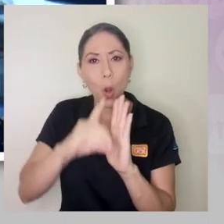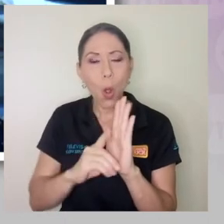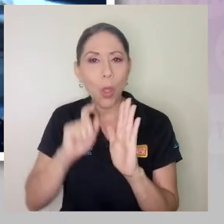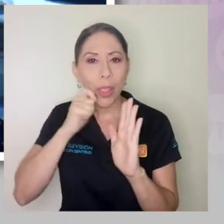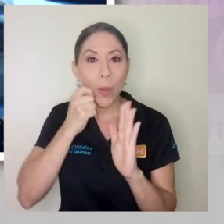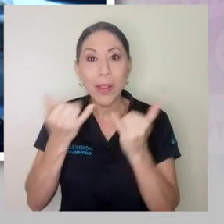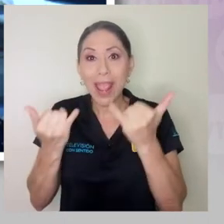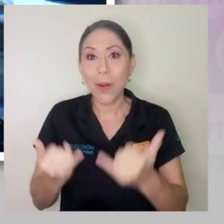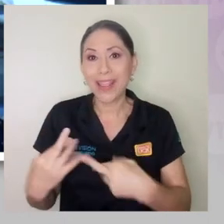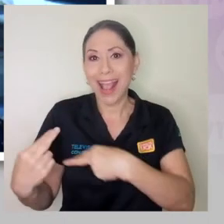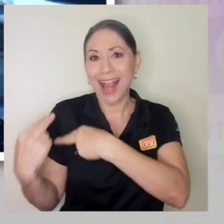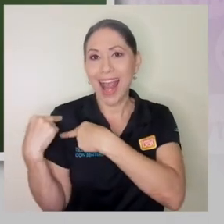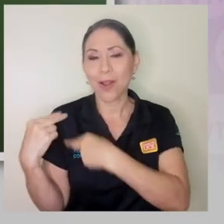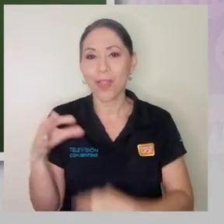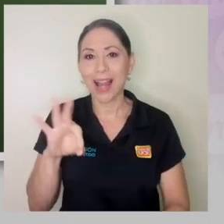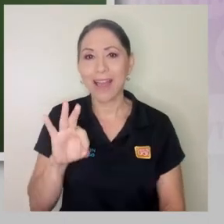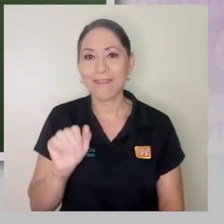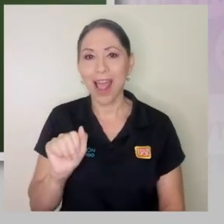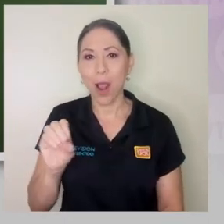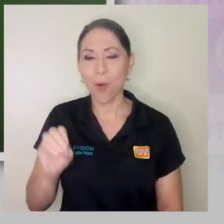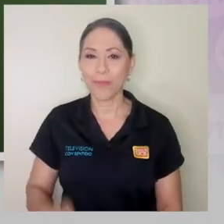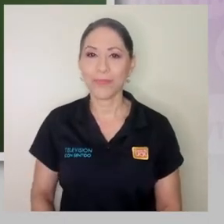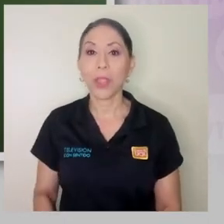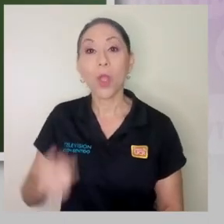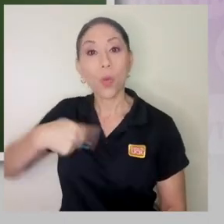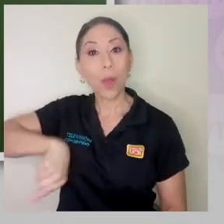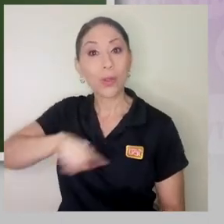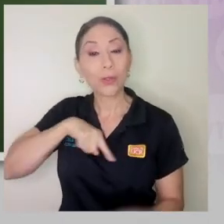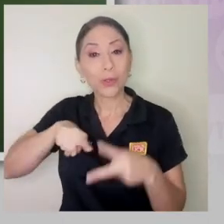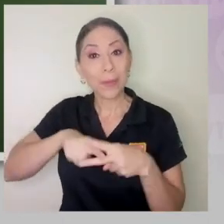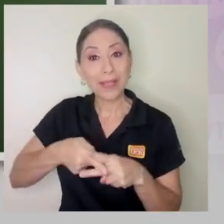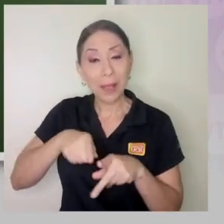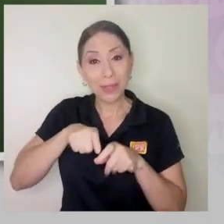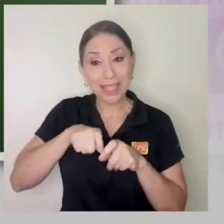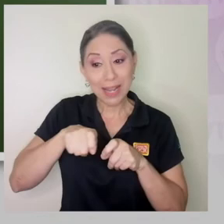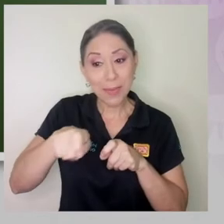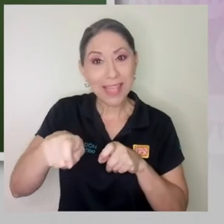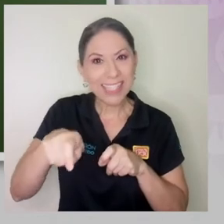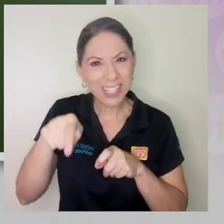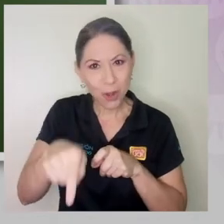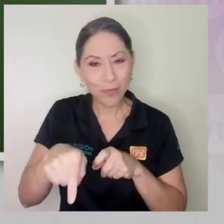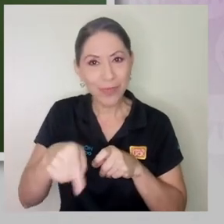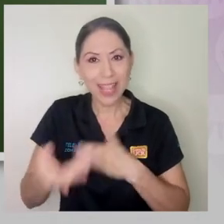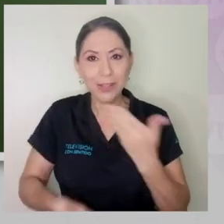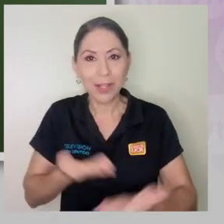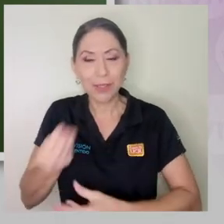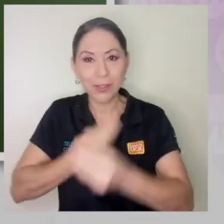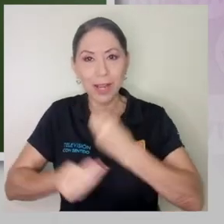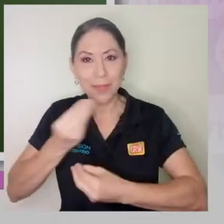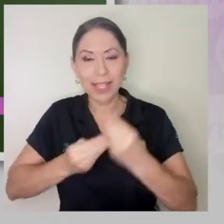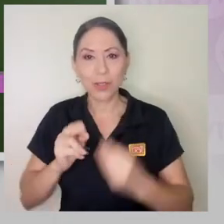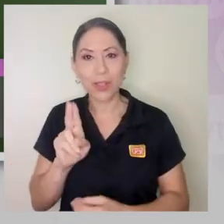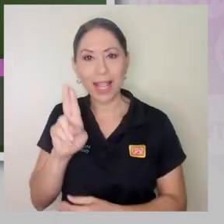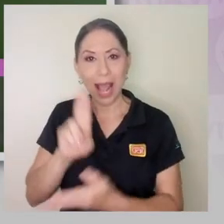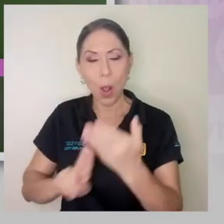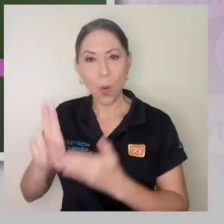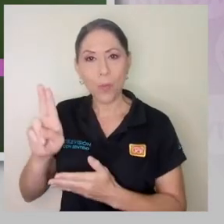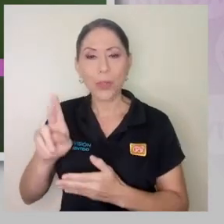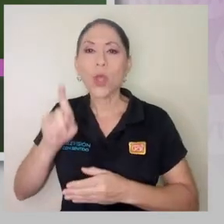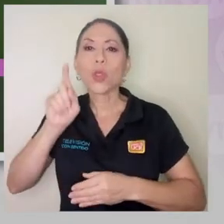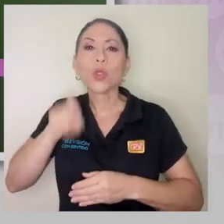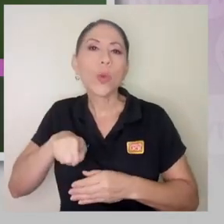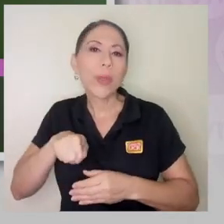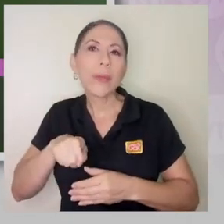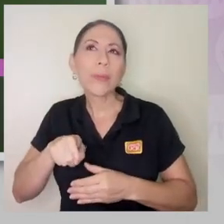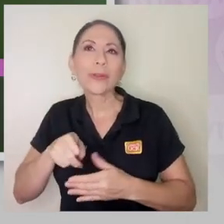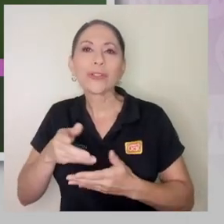cargo de la FAO. Cuando nosotros empezamos a hacer medición en los servicios de alimentación de la U, tuvimos que